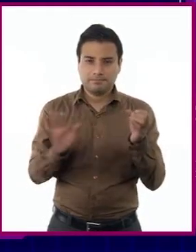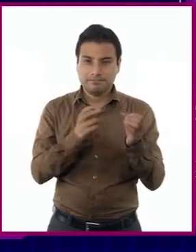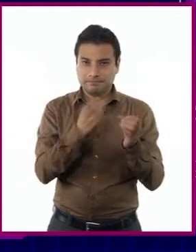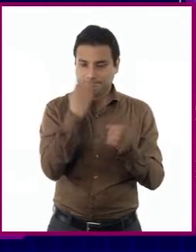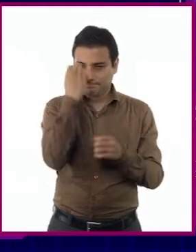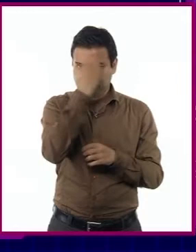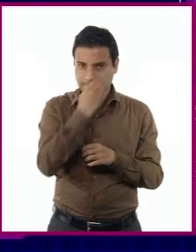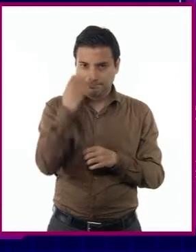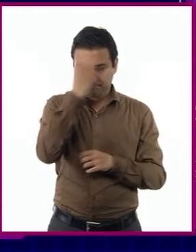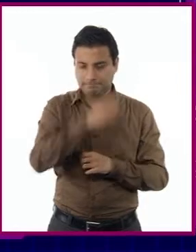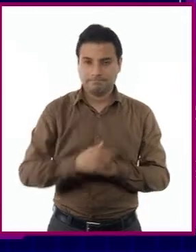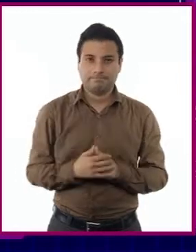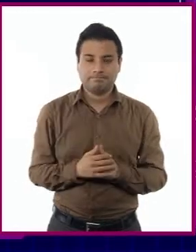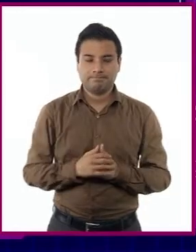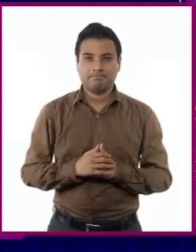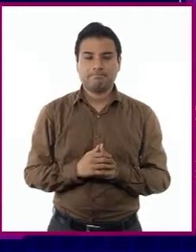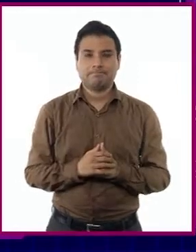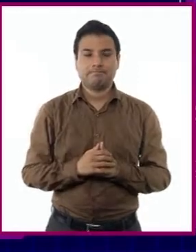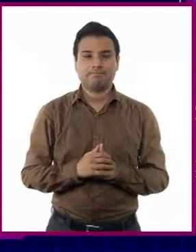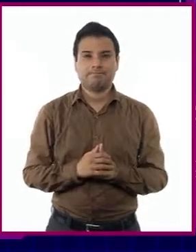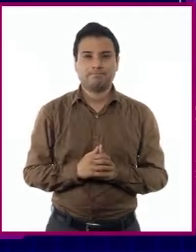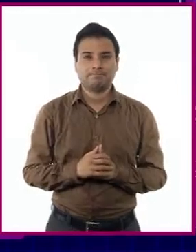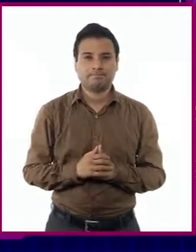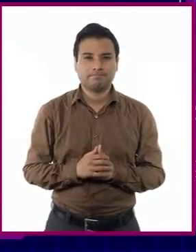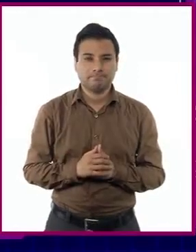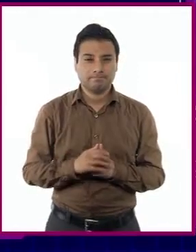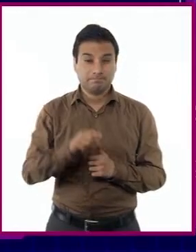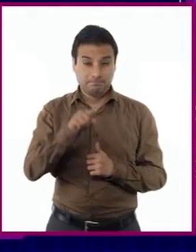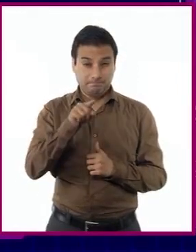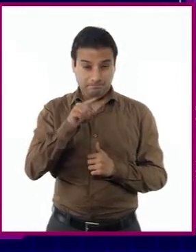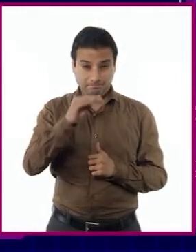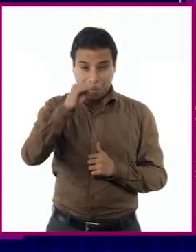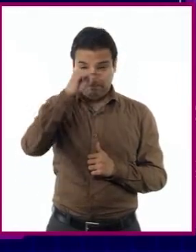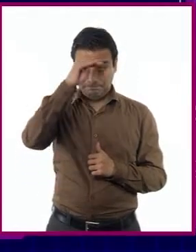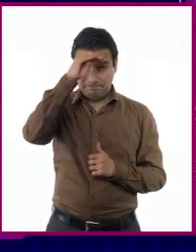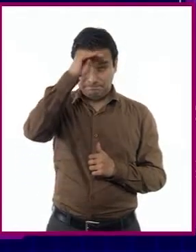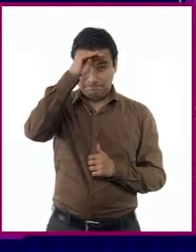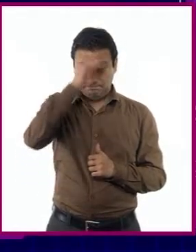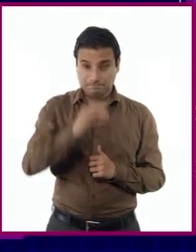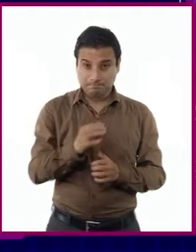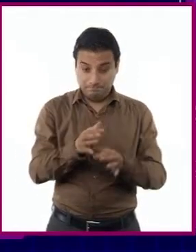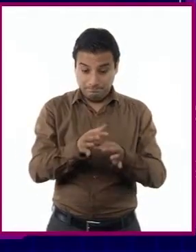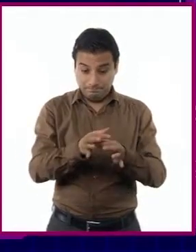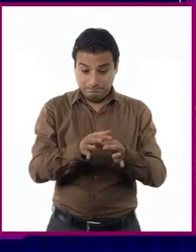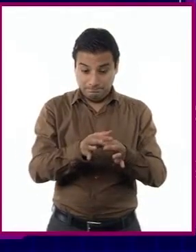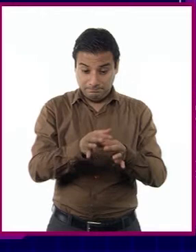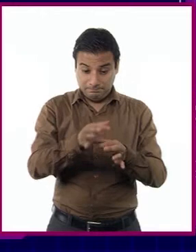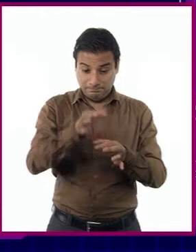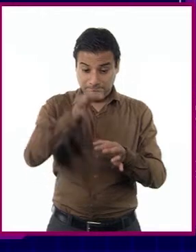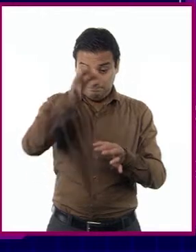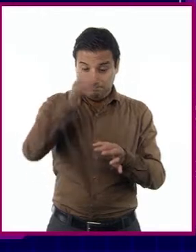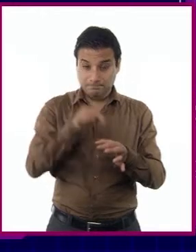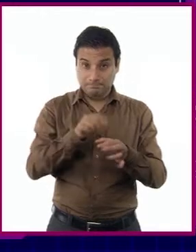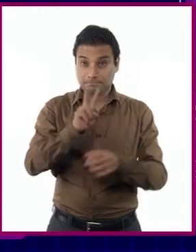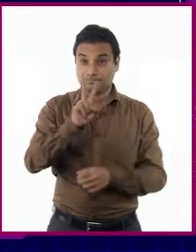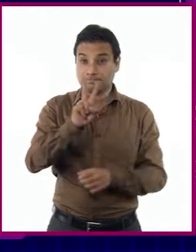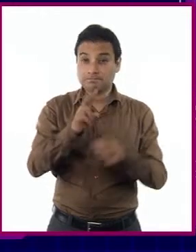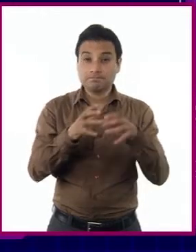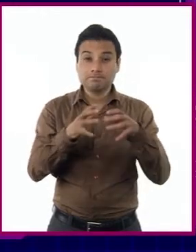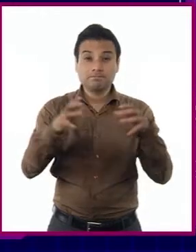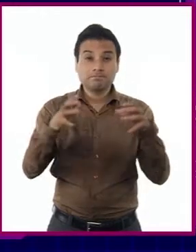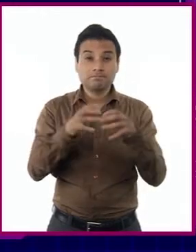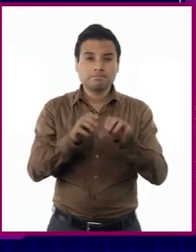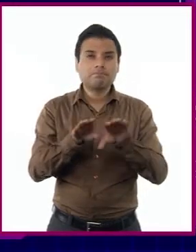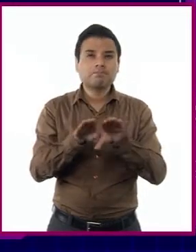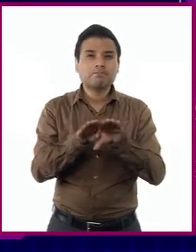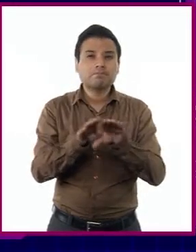anticipen piensan que el volumen del cilindro recto depende únicamente de la